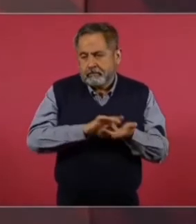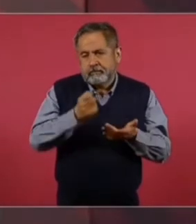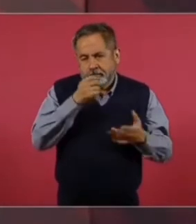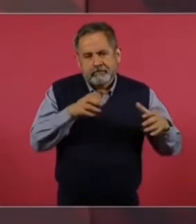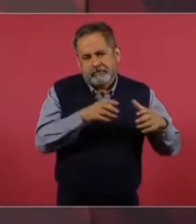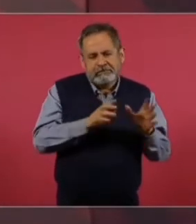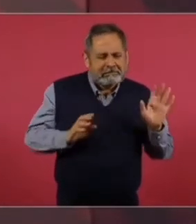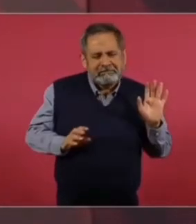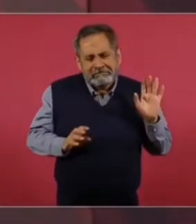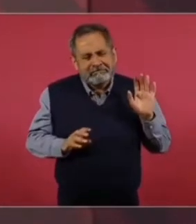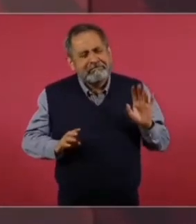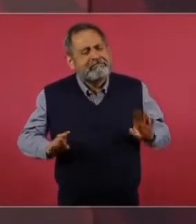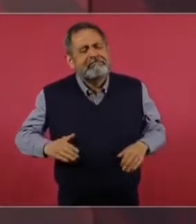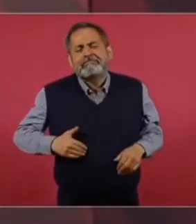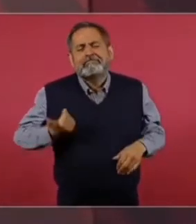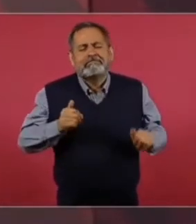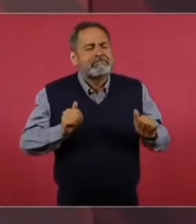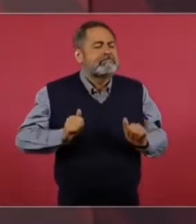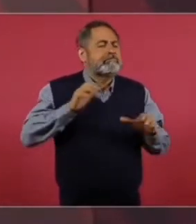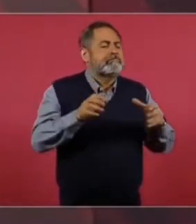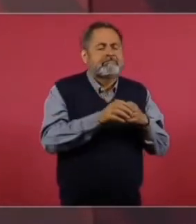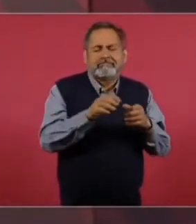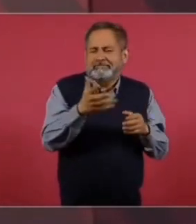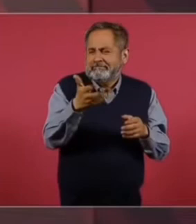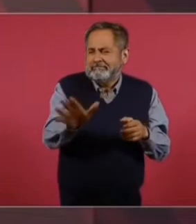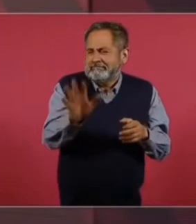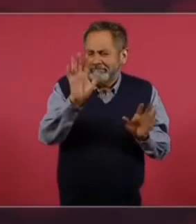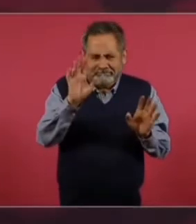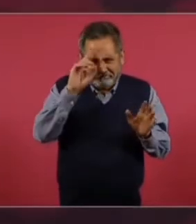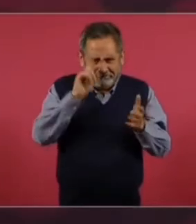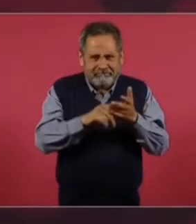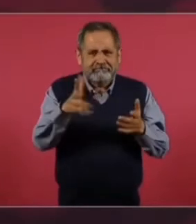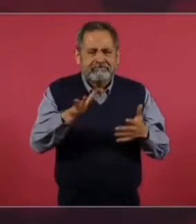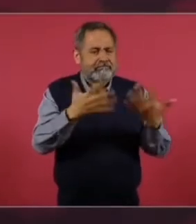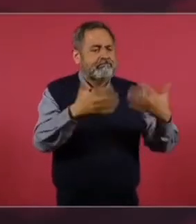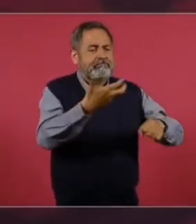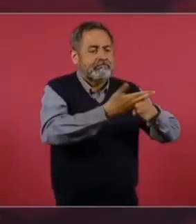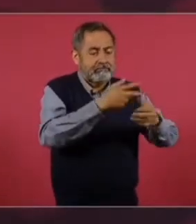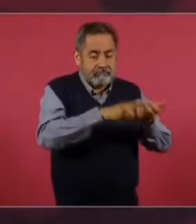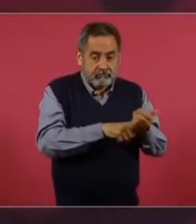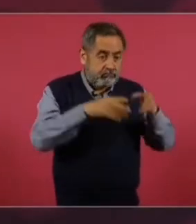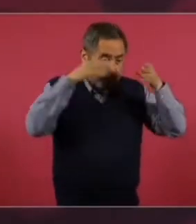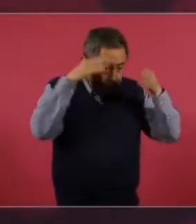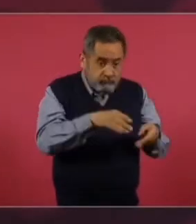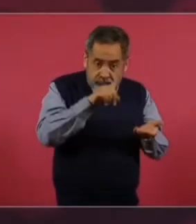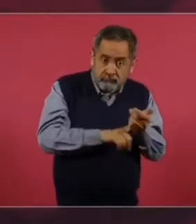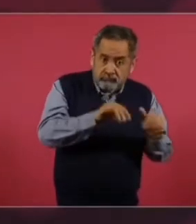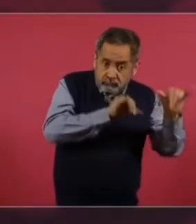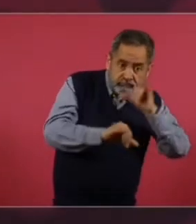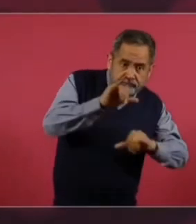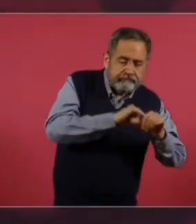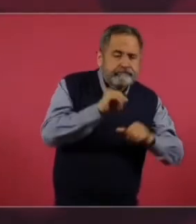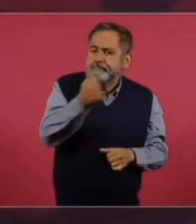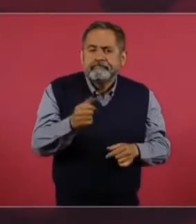en beneficio de 10 empresas, que ni siquiera eran laboratorios,